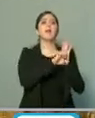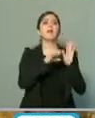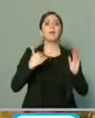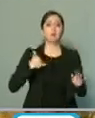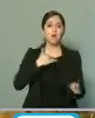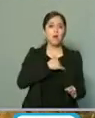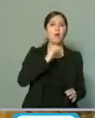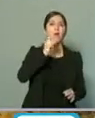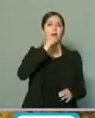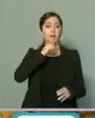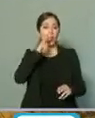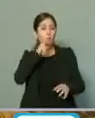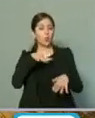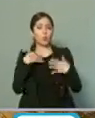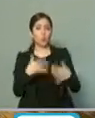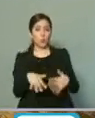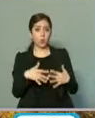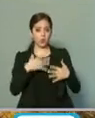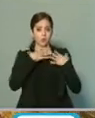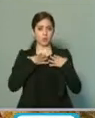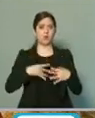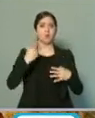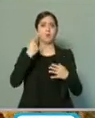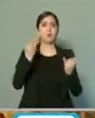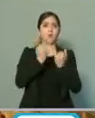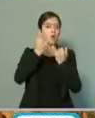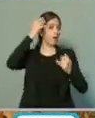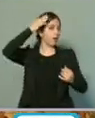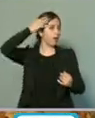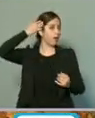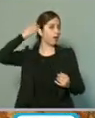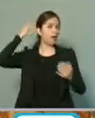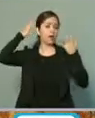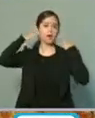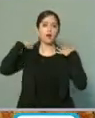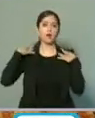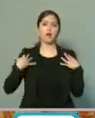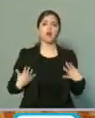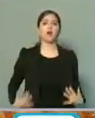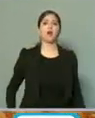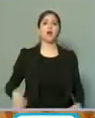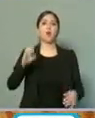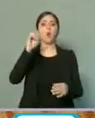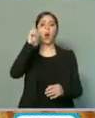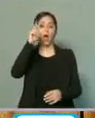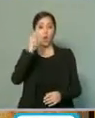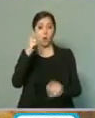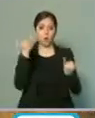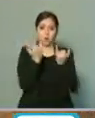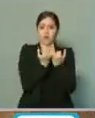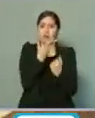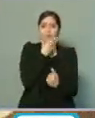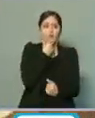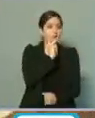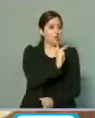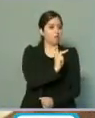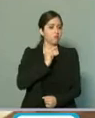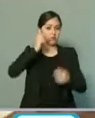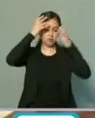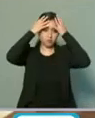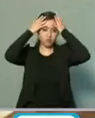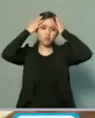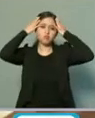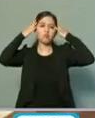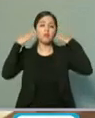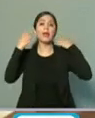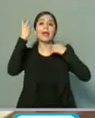el pelo era muy importante Sí. para los indios. Entonces, el pelo largo, el pelo mojado, los hombres igual traían el pelo largo. Entonces, el pelo